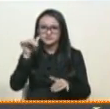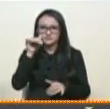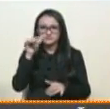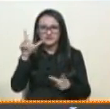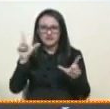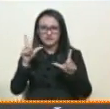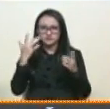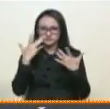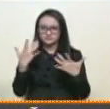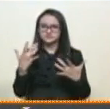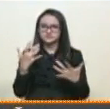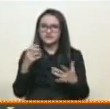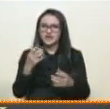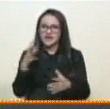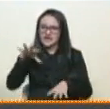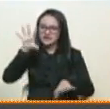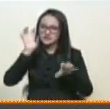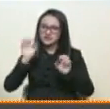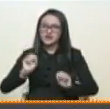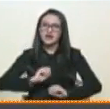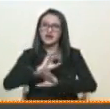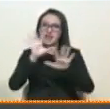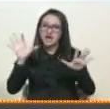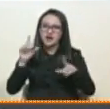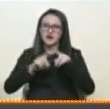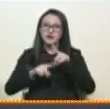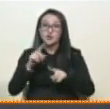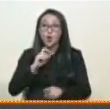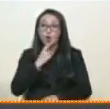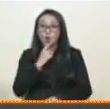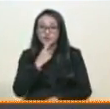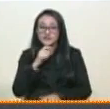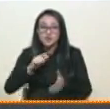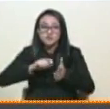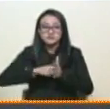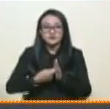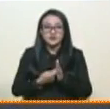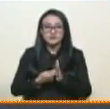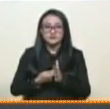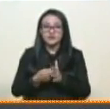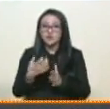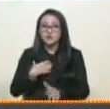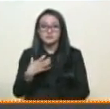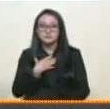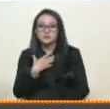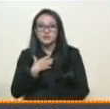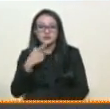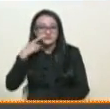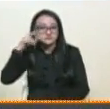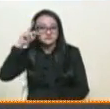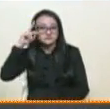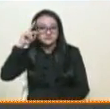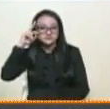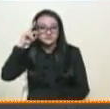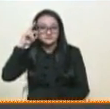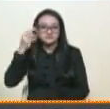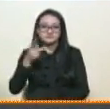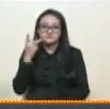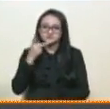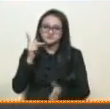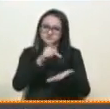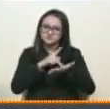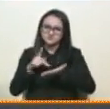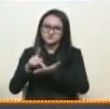claro este proceso. Son una especie de códigos o una llave, vamos a decirlo de esta manera, que cada organización política que participa del